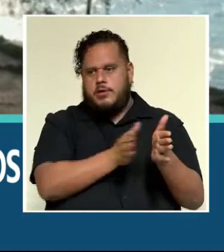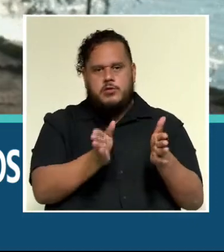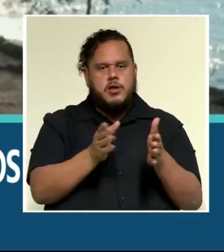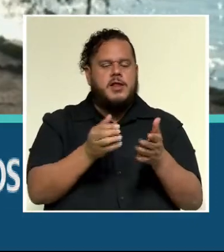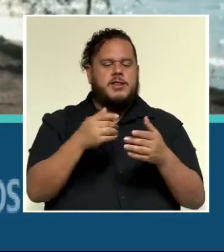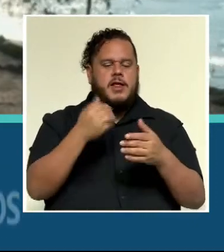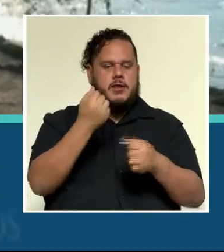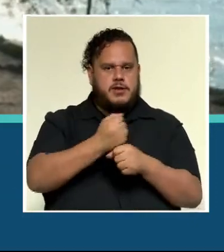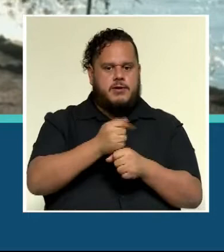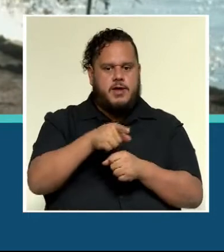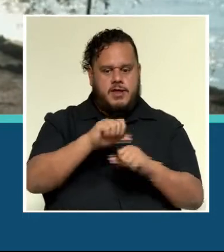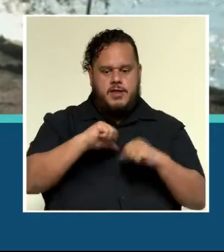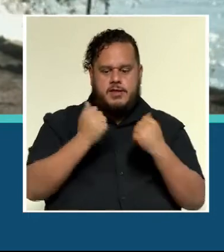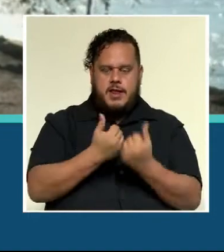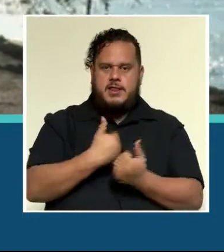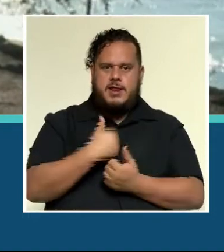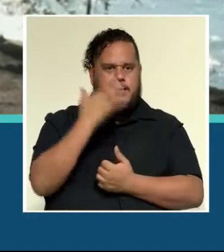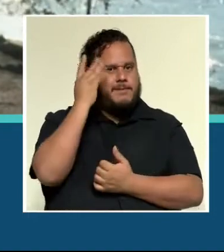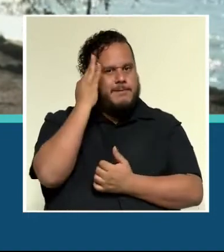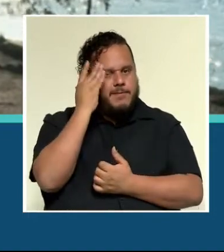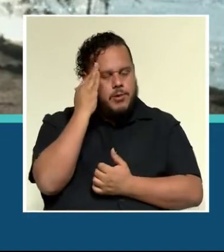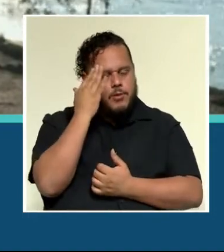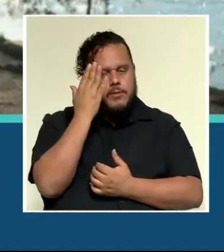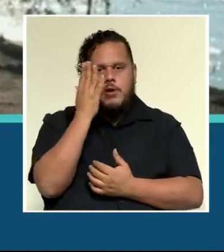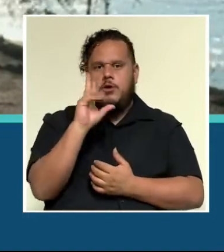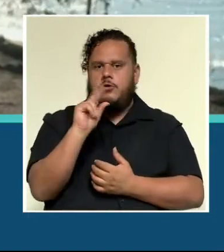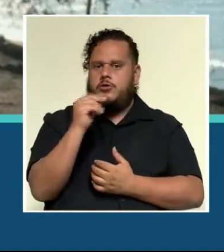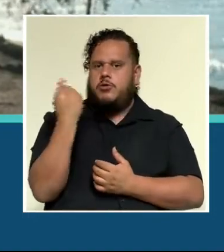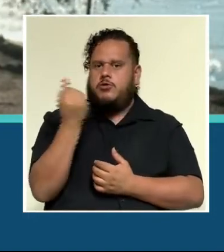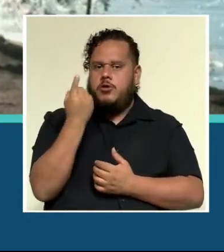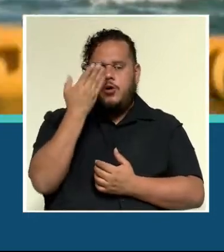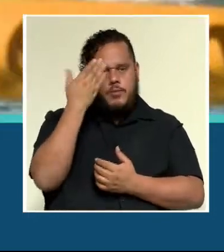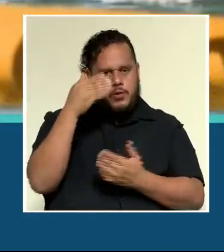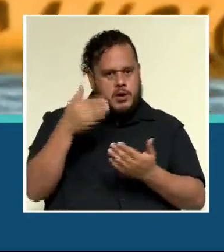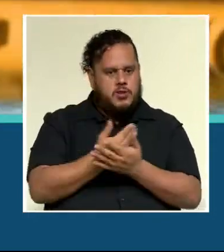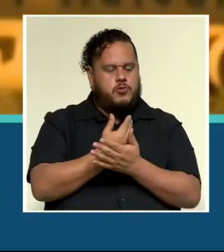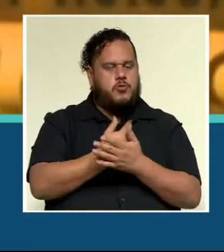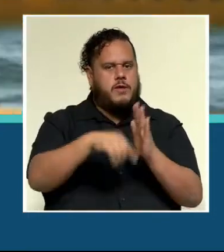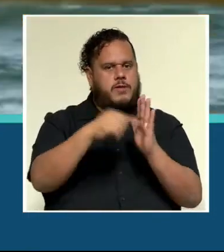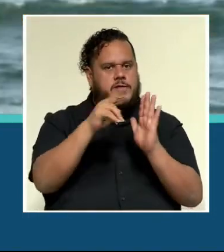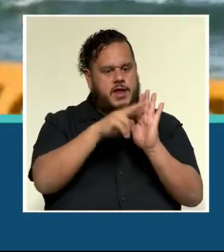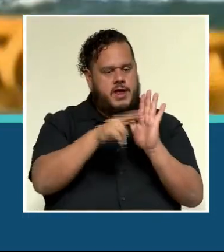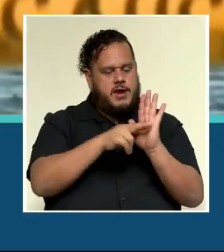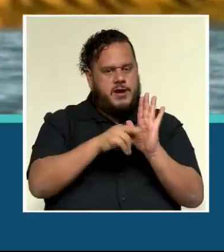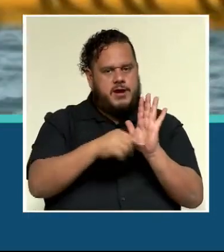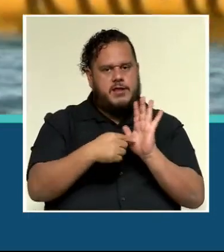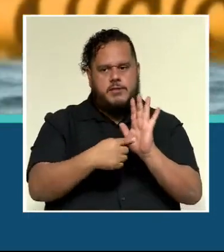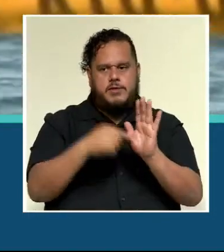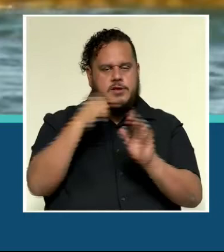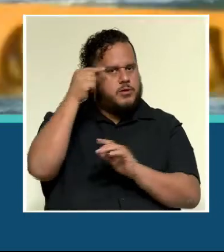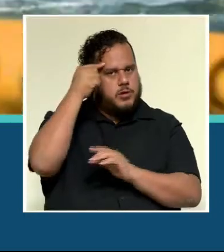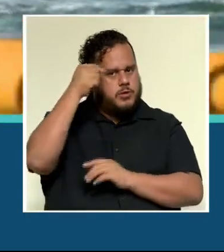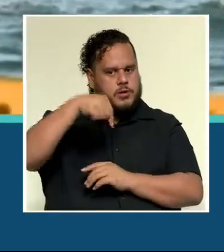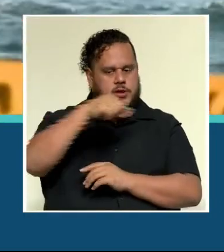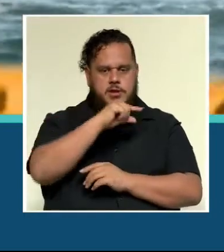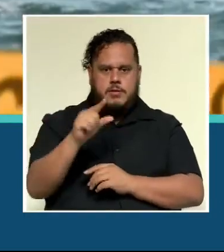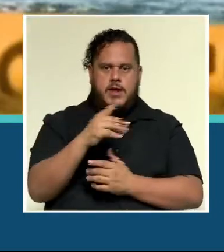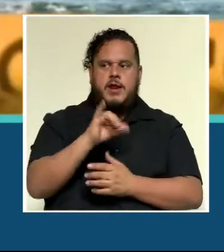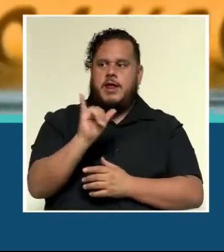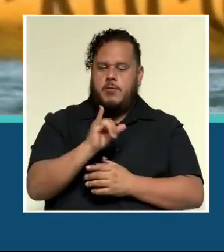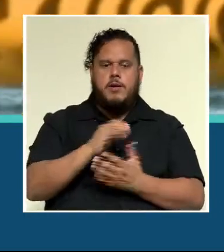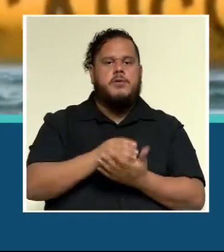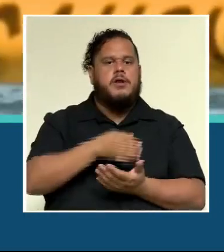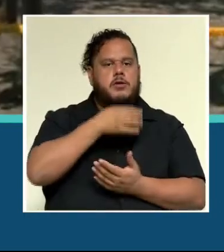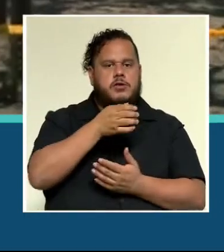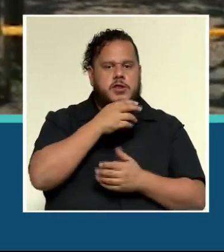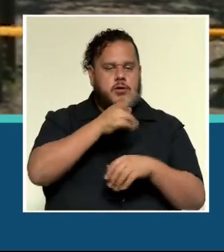área mantienen mucha preocupación, no solo por las nuevas medidas que presentó el gobierno esta semana, sino también por el anuncio del Consejo Nacional de